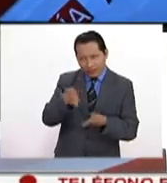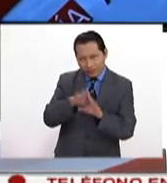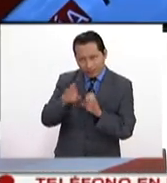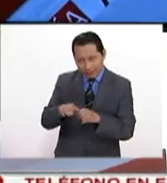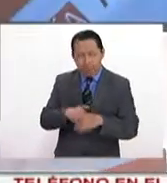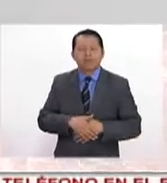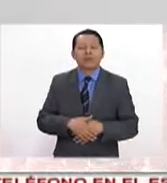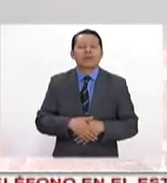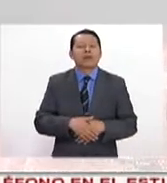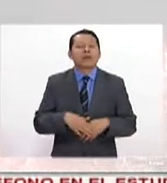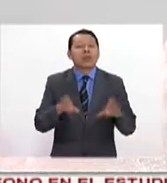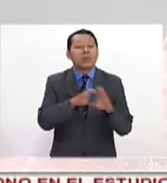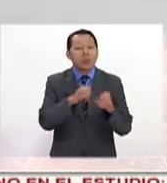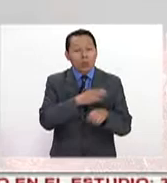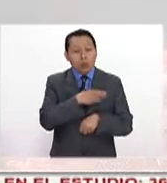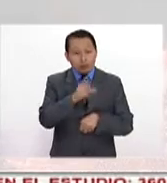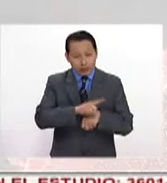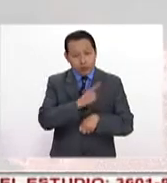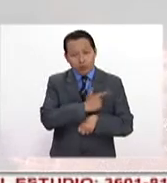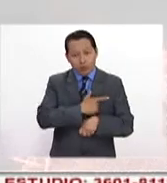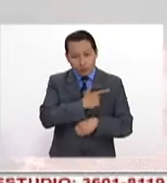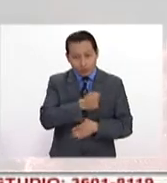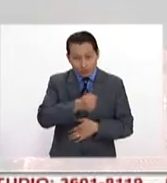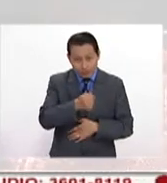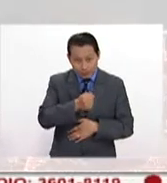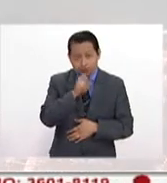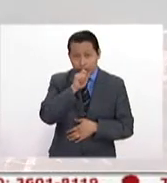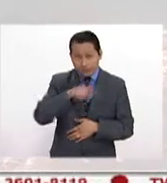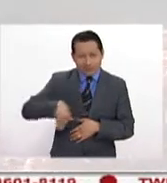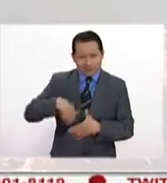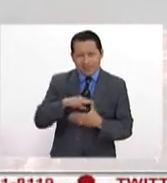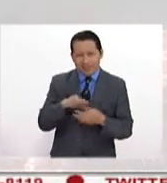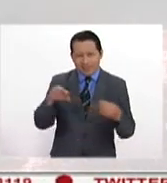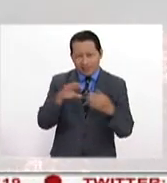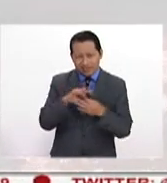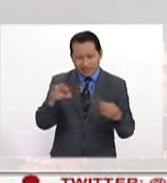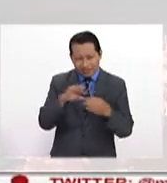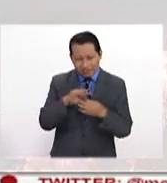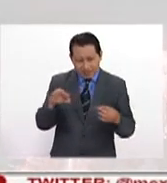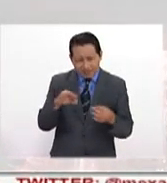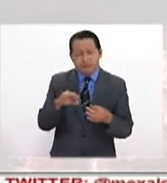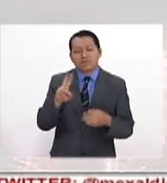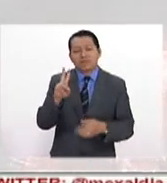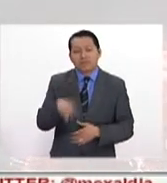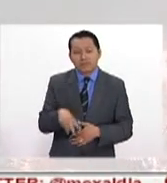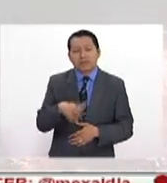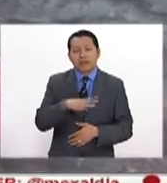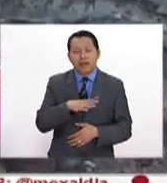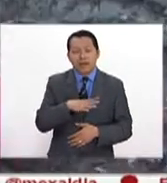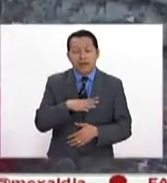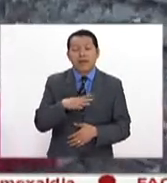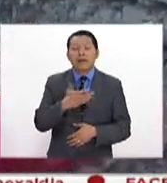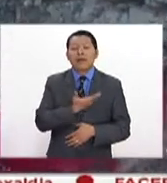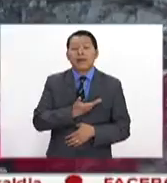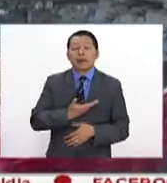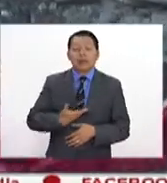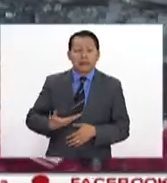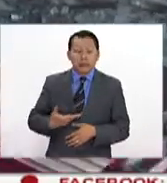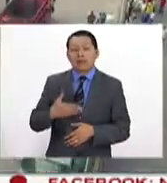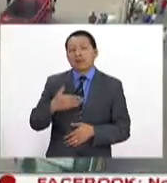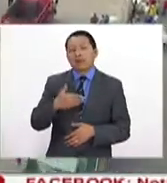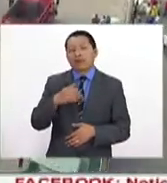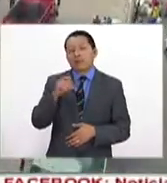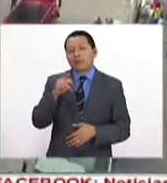están? Muy buenos días, qué gusto saludarlos. En efecto, ya como bien lo mencionaban hace un momento, el presidente Enrique Peña Nieto estuvo